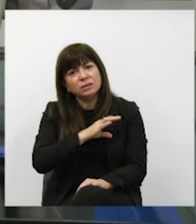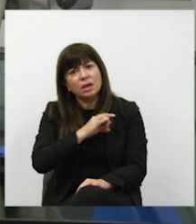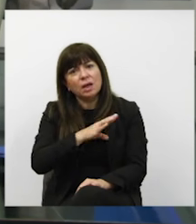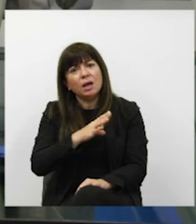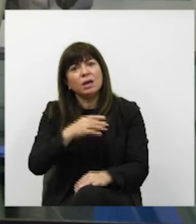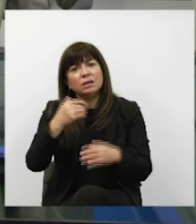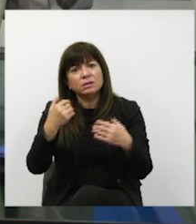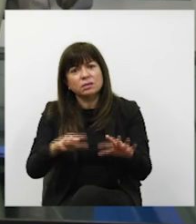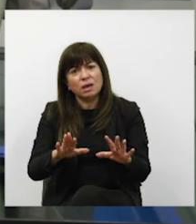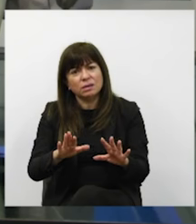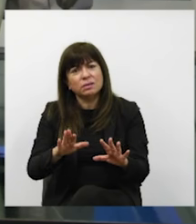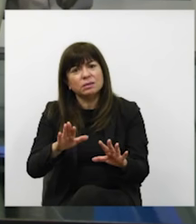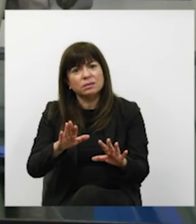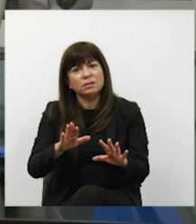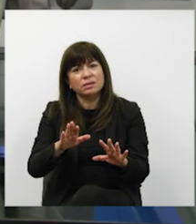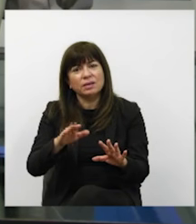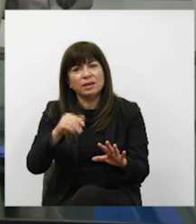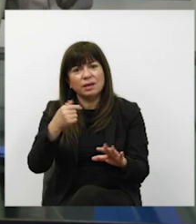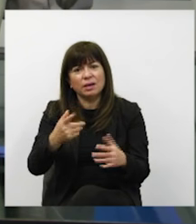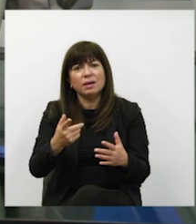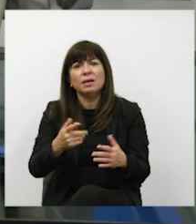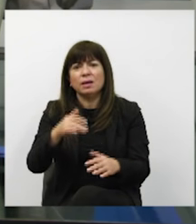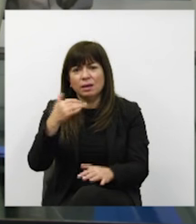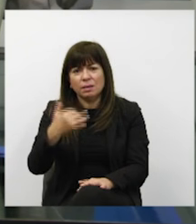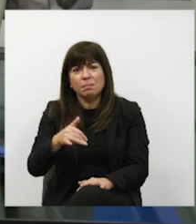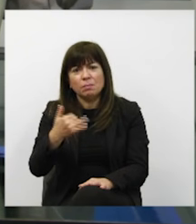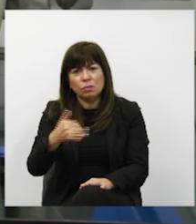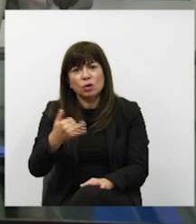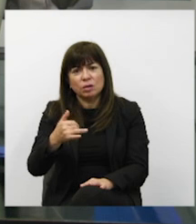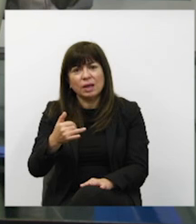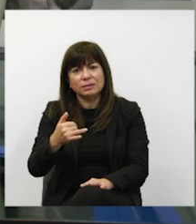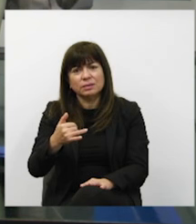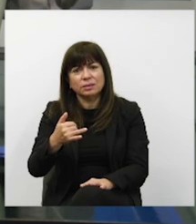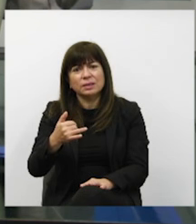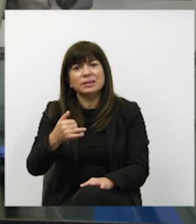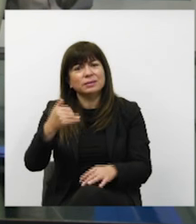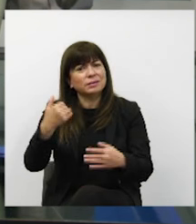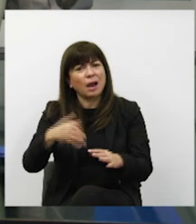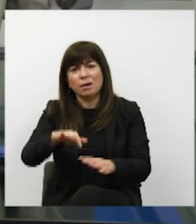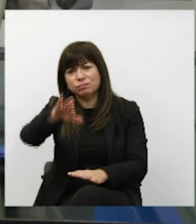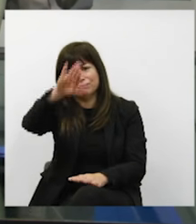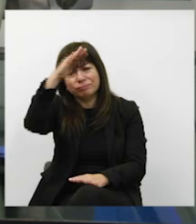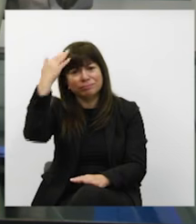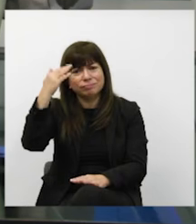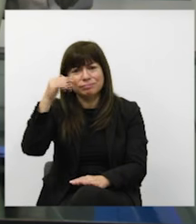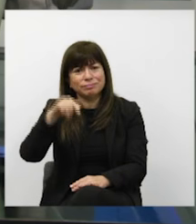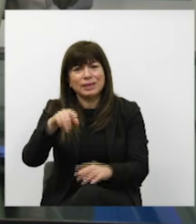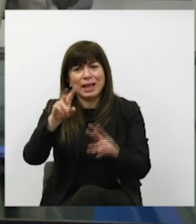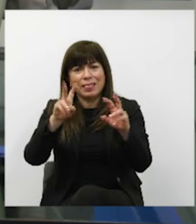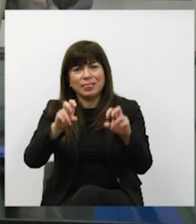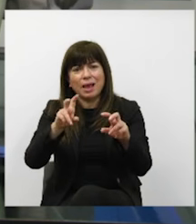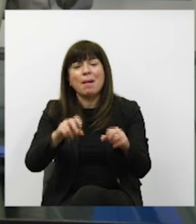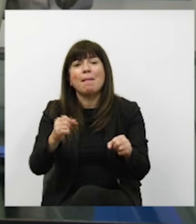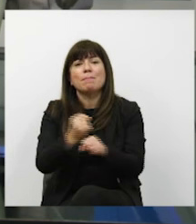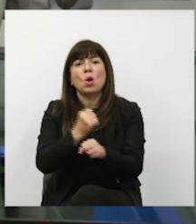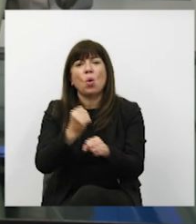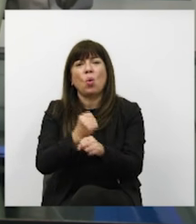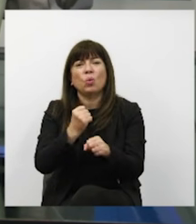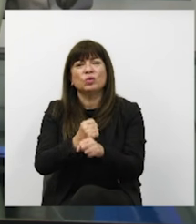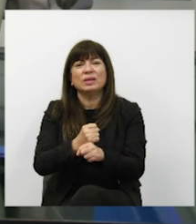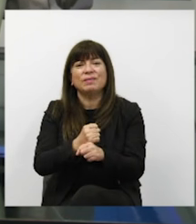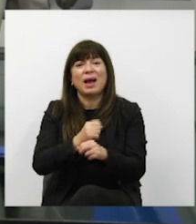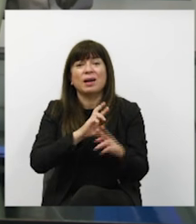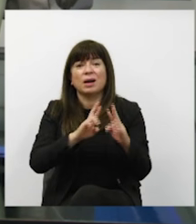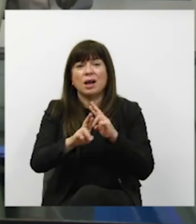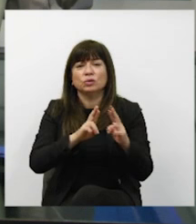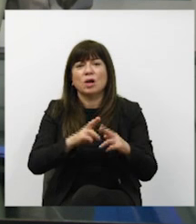que a productividad se refiere, y es un techo bien duro y bien difícil de quebrar, ¿ya? Y es el tema de la productividad tiene que ver con